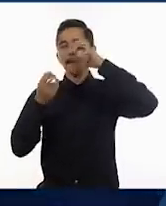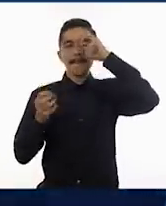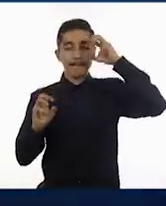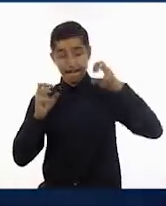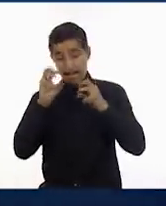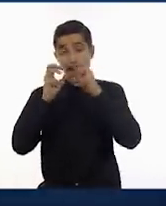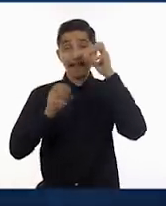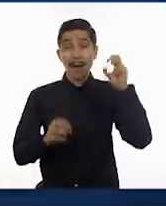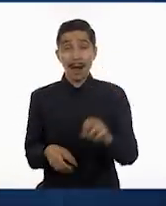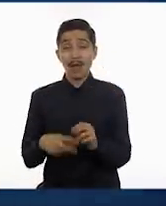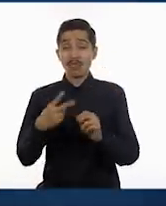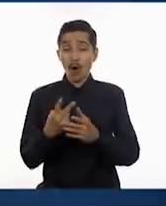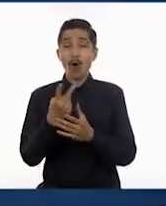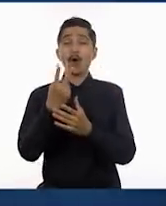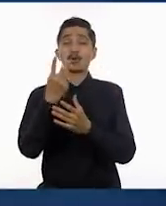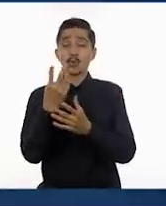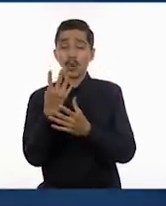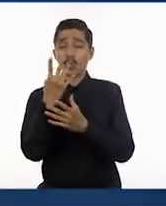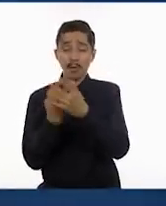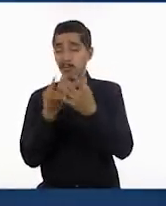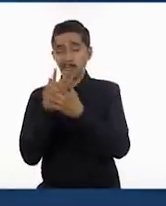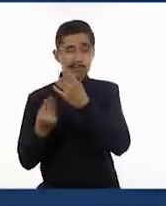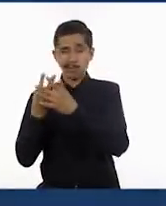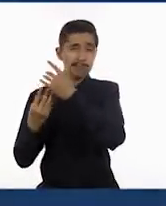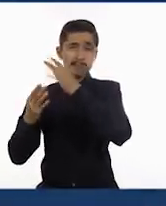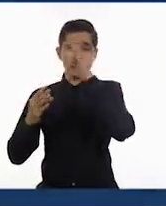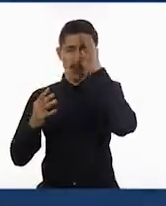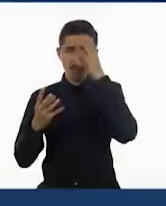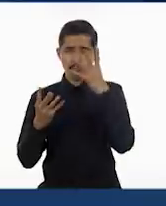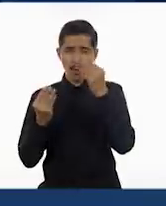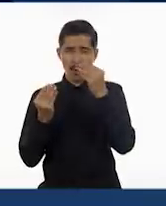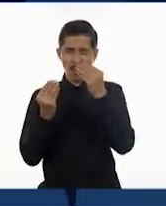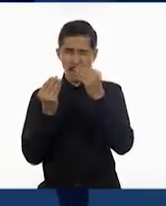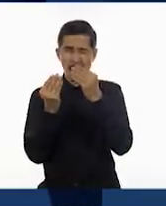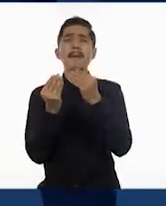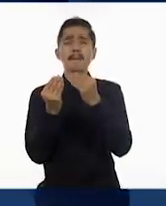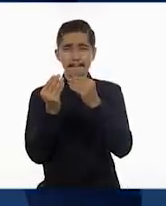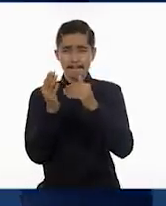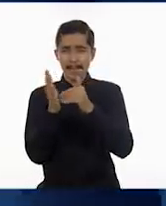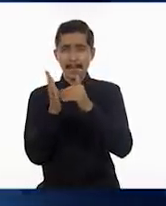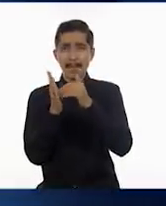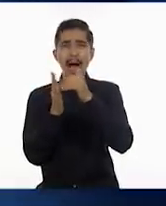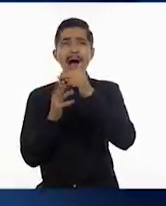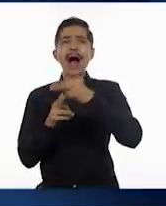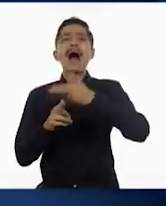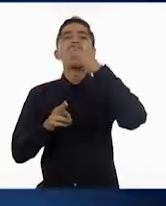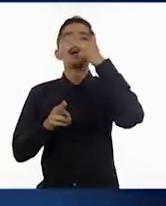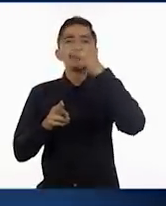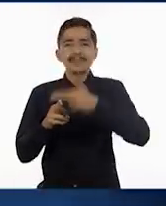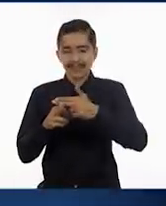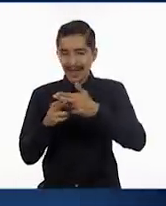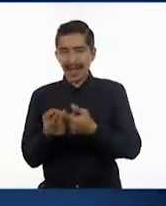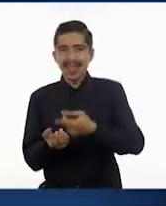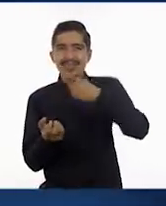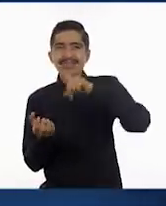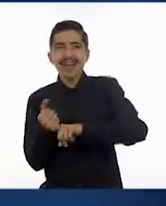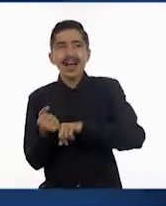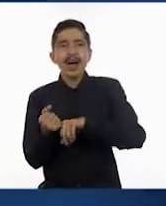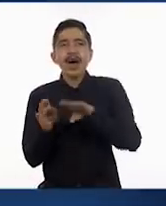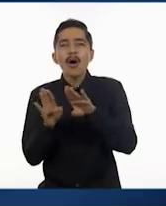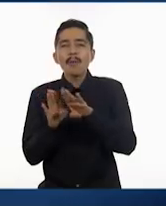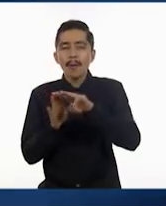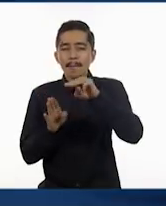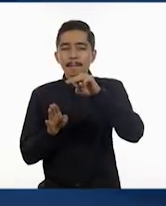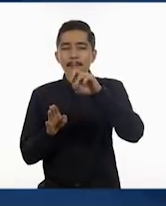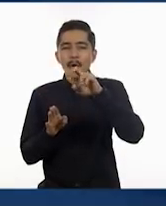La nueva célula o cigoto se divide en tantas células hasta convertirse en una mórula, una estructura parecida a una mora